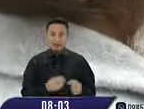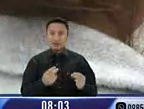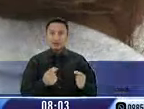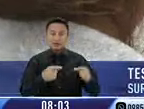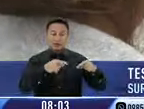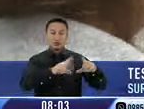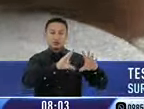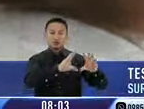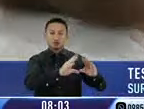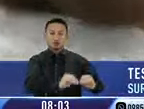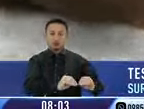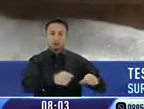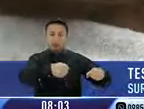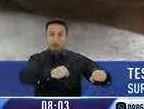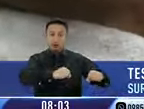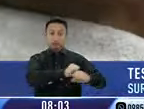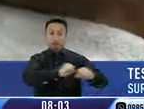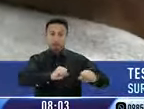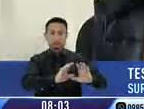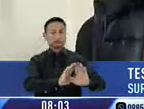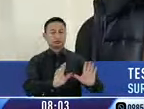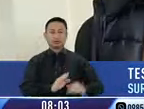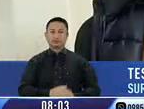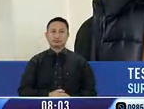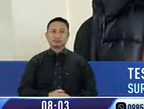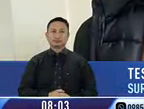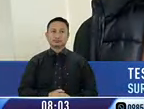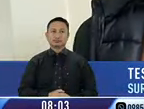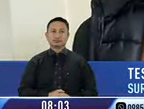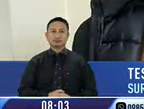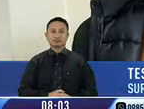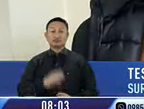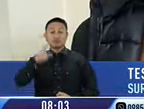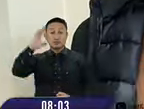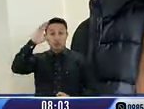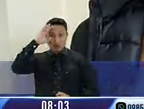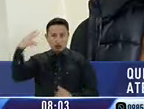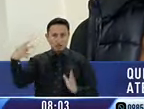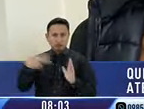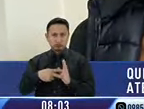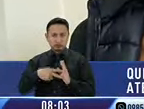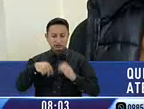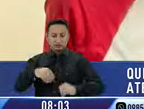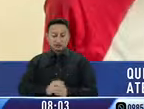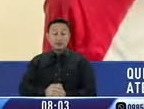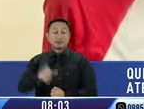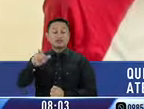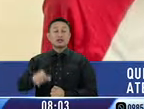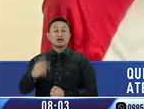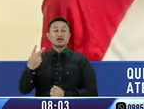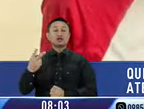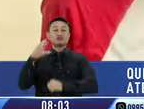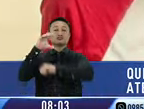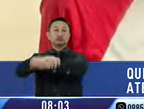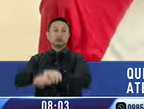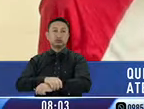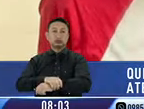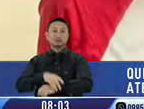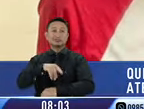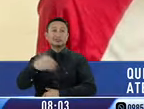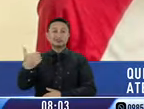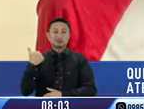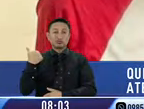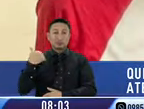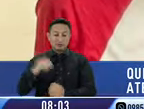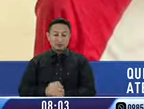accionaron y y no explosionó las unidades policiales se activaron y lograron la captura de dos sospechosos quienes tenían en su